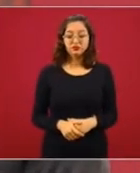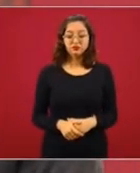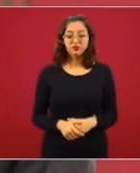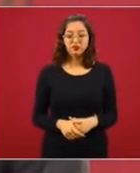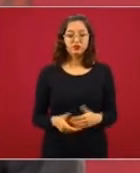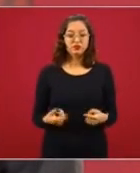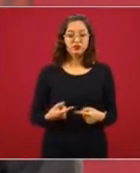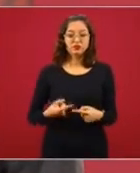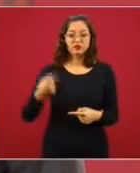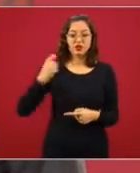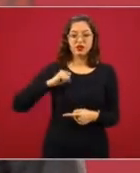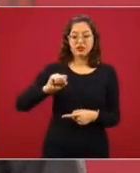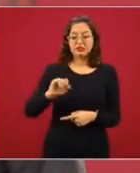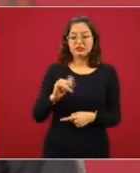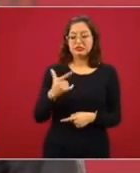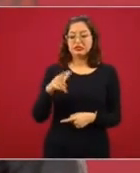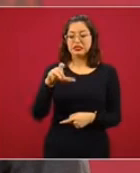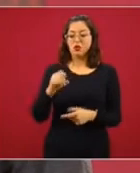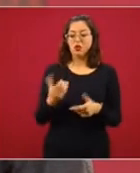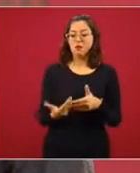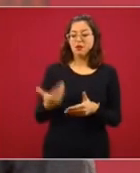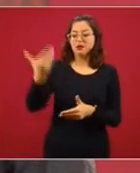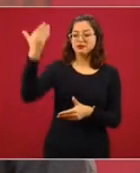del siglo pasado,